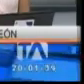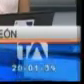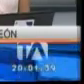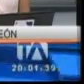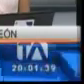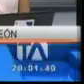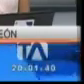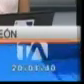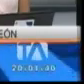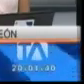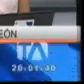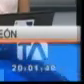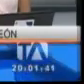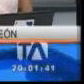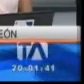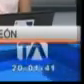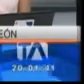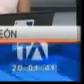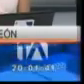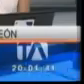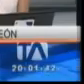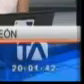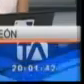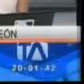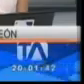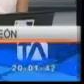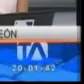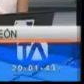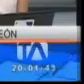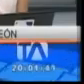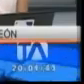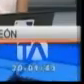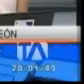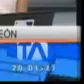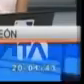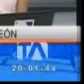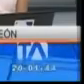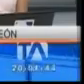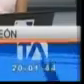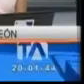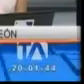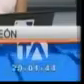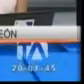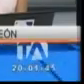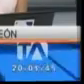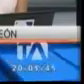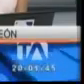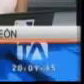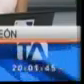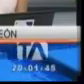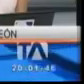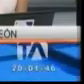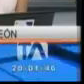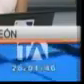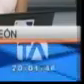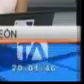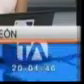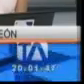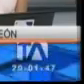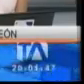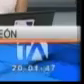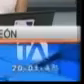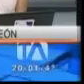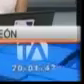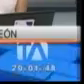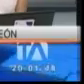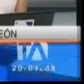con el plan económico anunciado por el presidente Lenín Moreno. Hola, Diana. ¿Qué tal, Milton? Amigos, muy buenas noches. Richard Martínez confirma